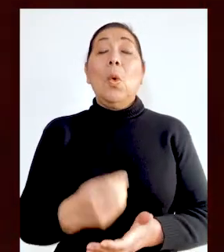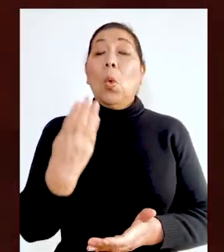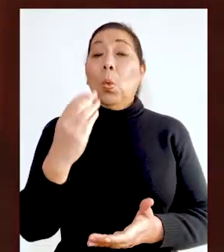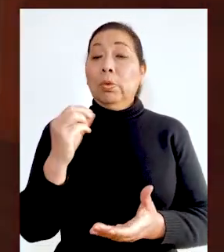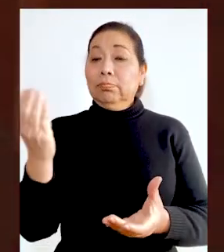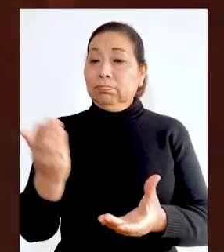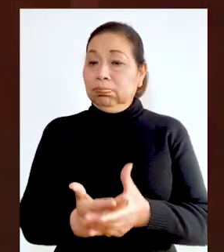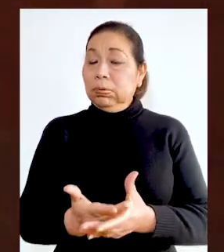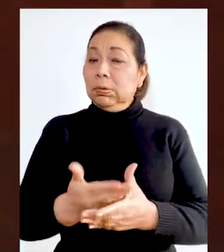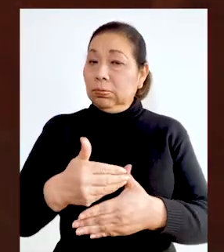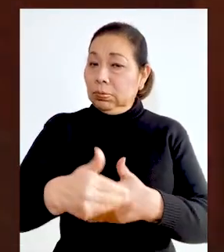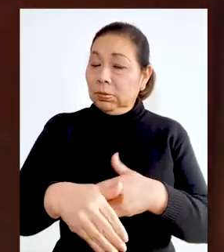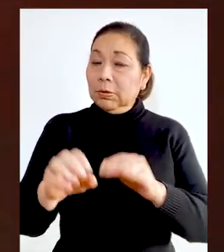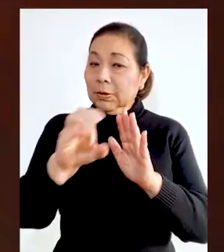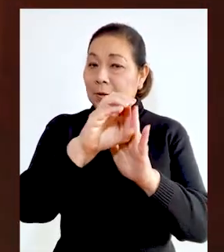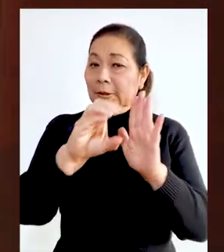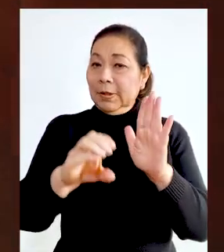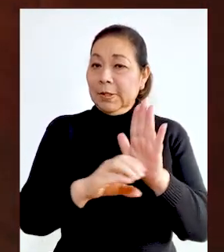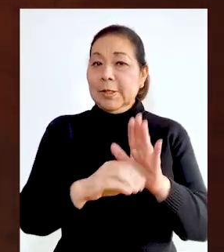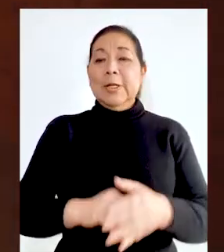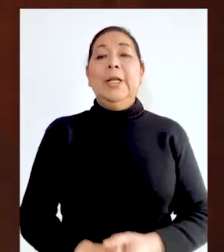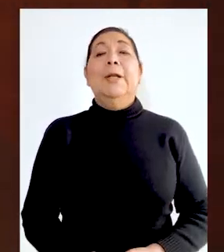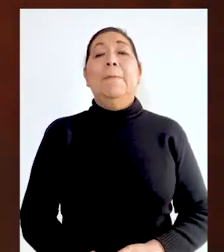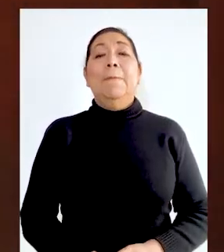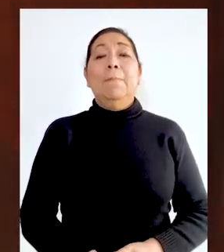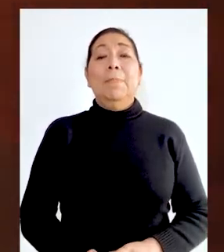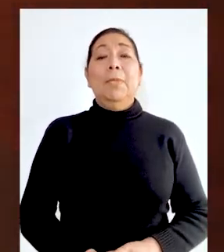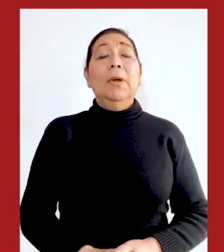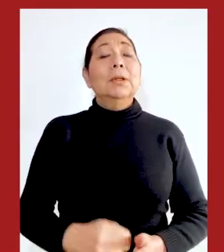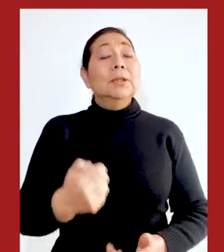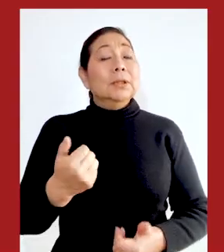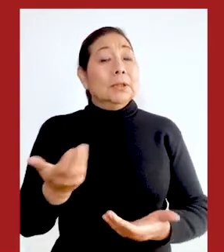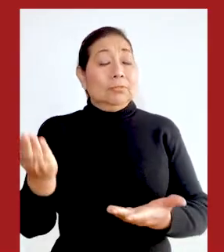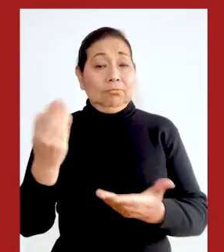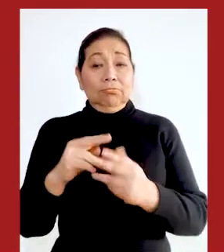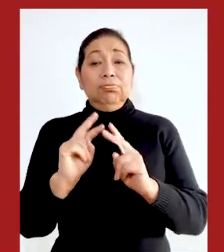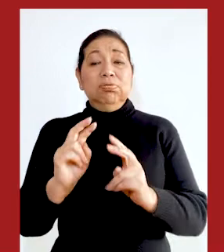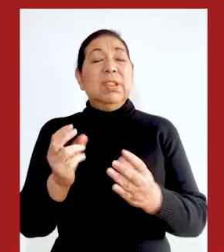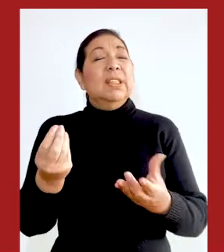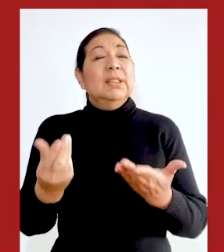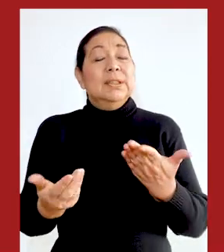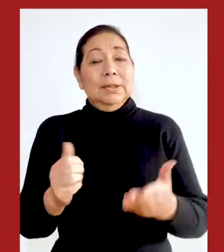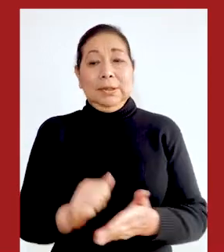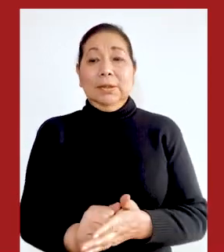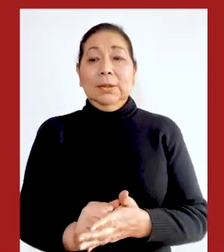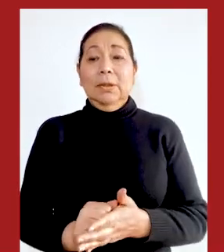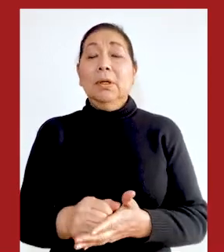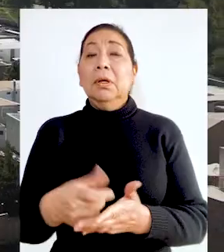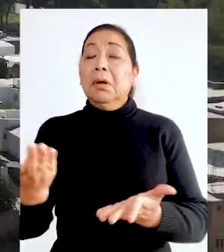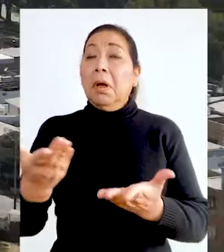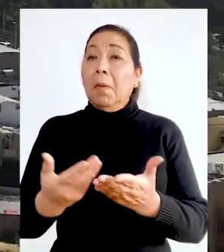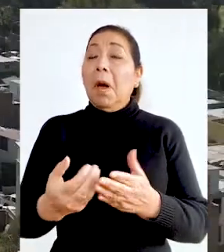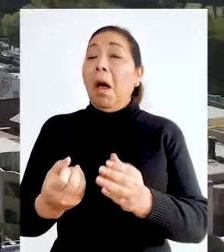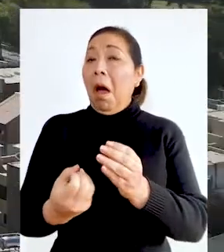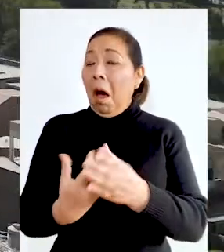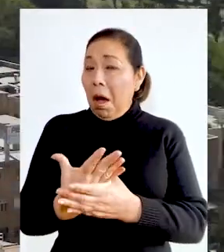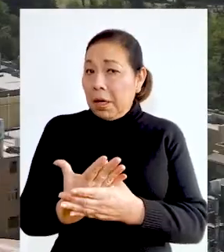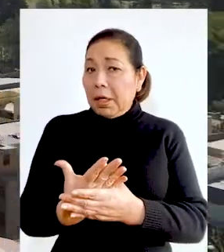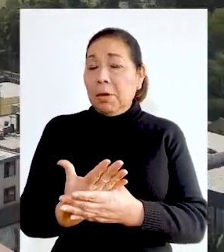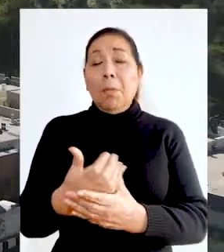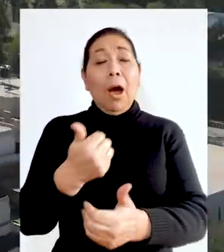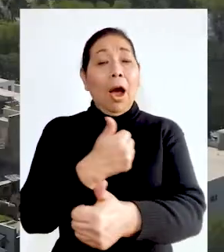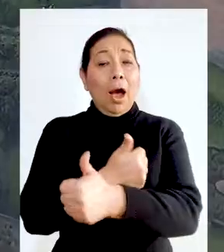dejó al voto 40 procesos constitucionales. Las causas que se vieron corresponden a las ciudades